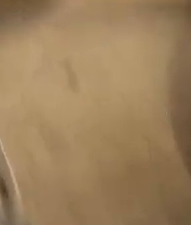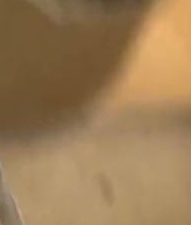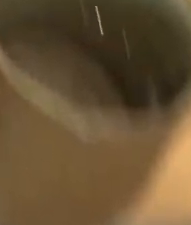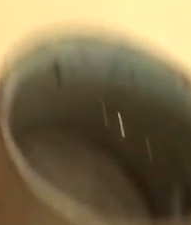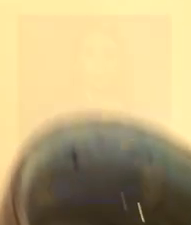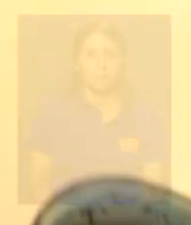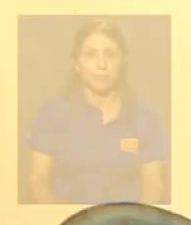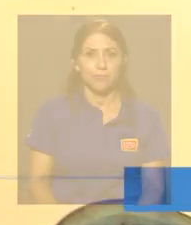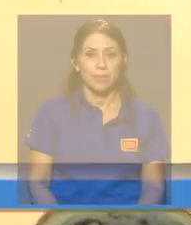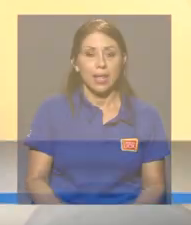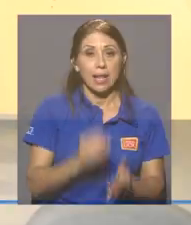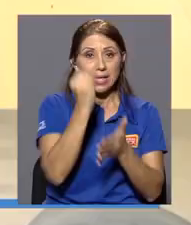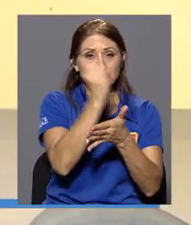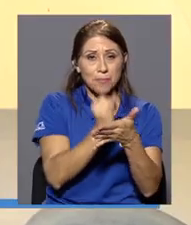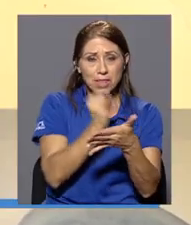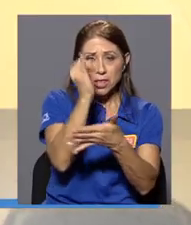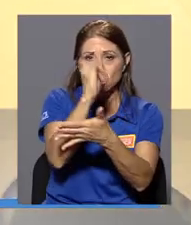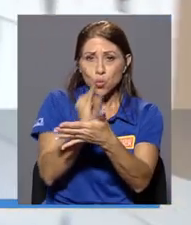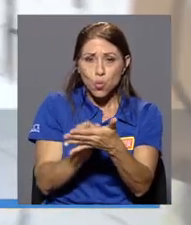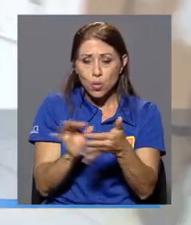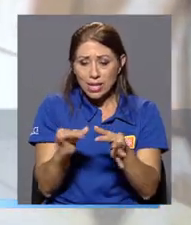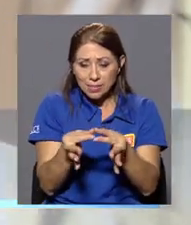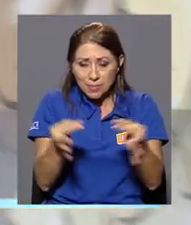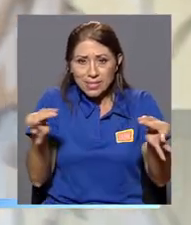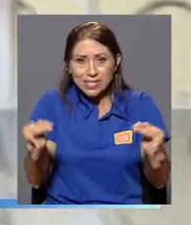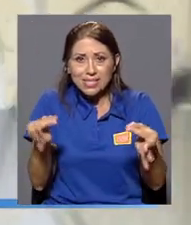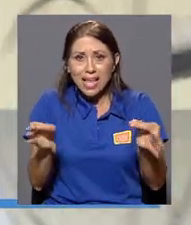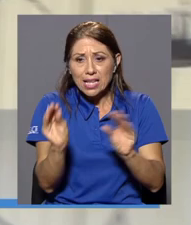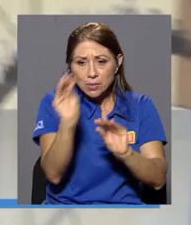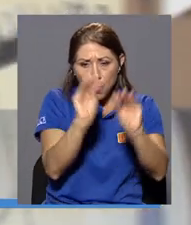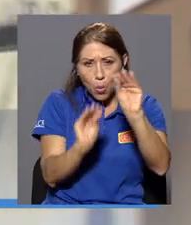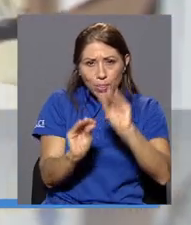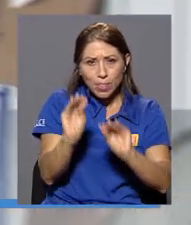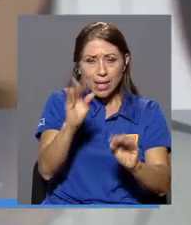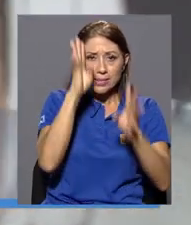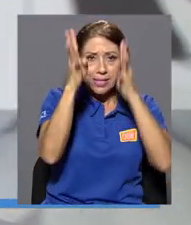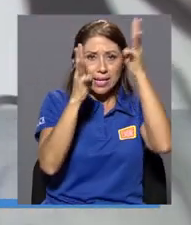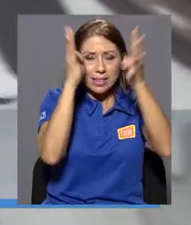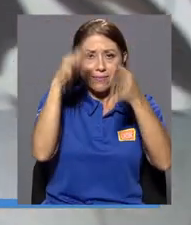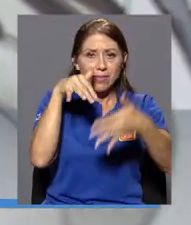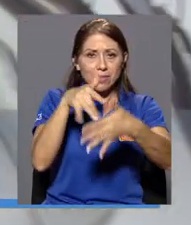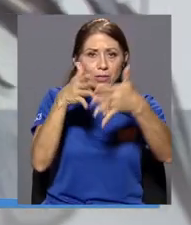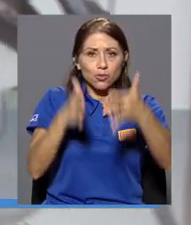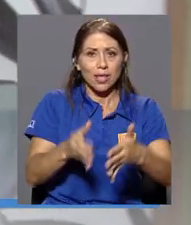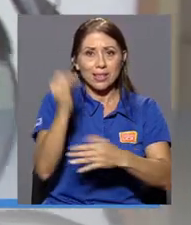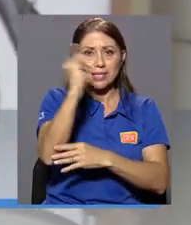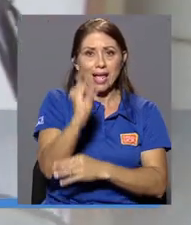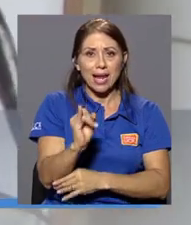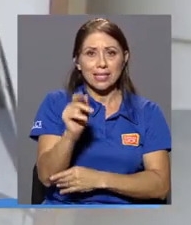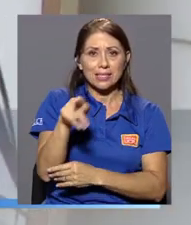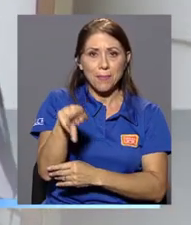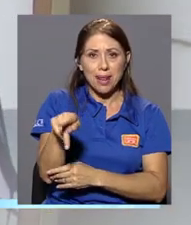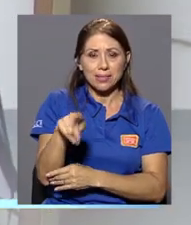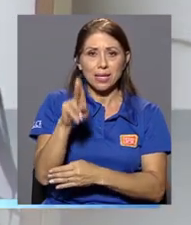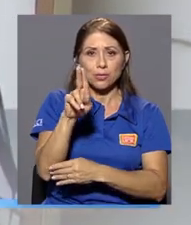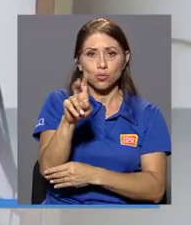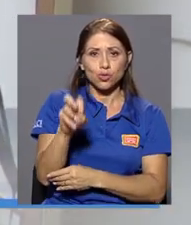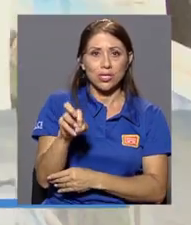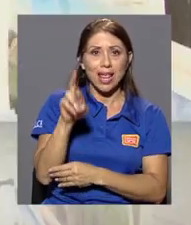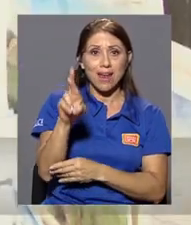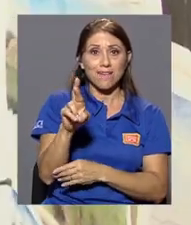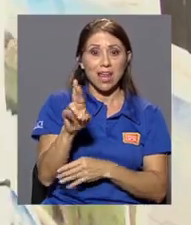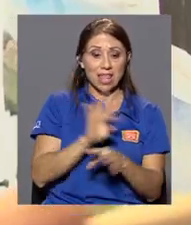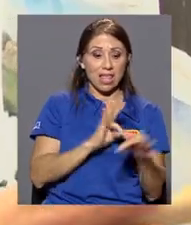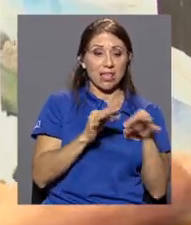las pinturas los pinceles los montajes y la creatividad de los estudiantes de artes plásticas de la uv cr se escapan del taller